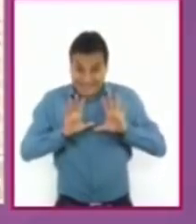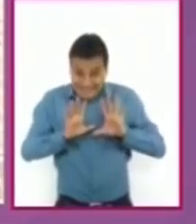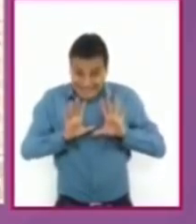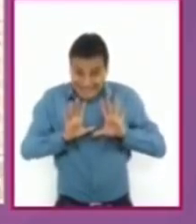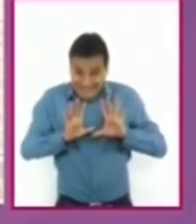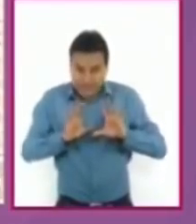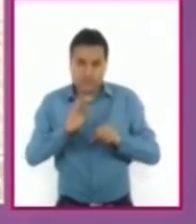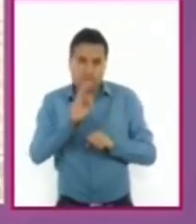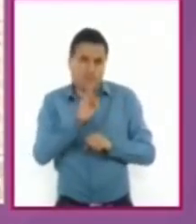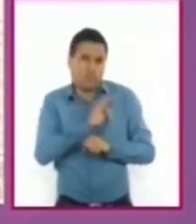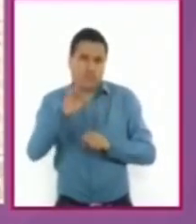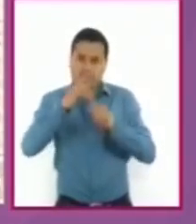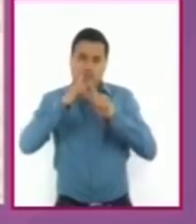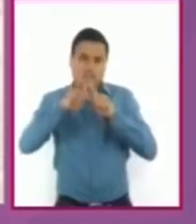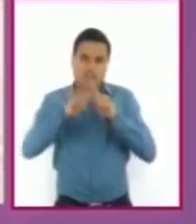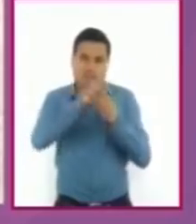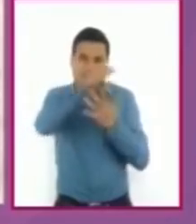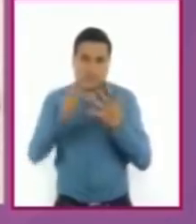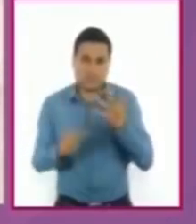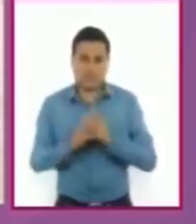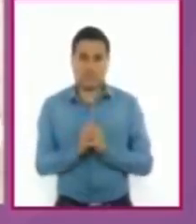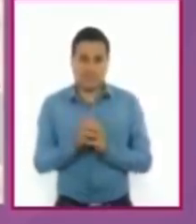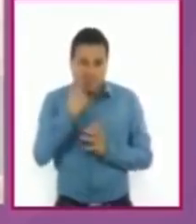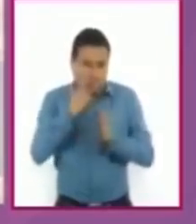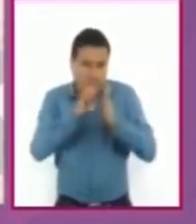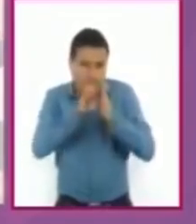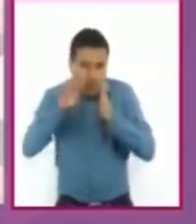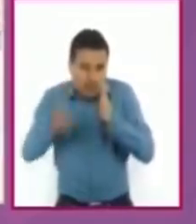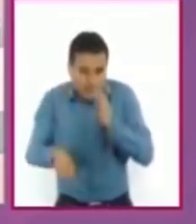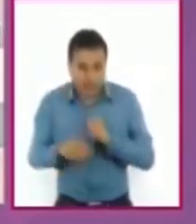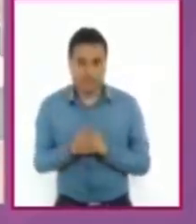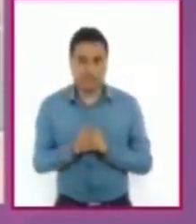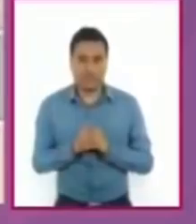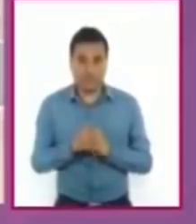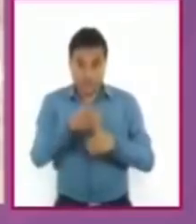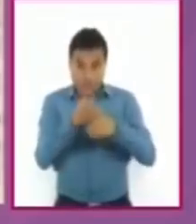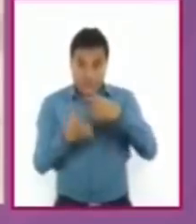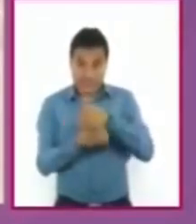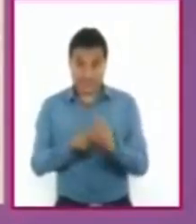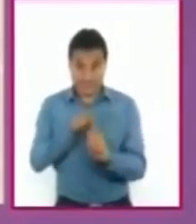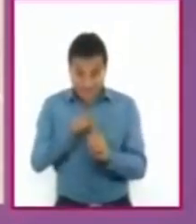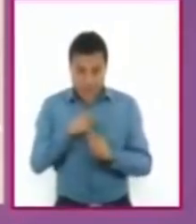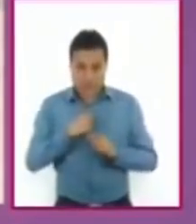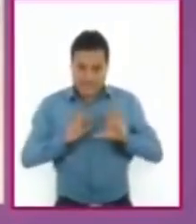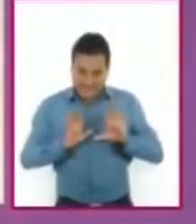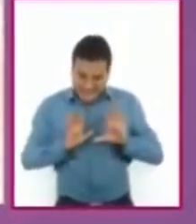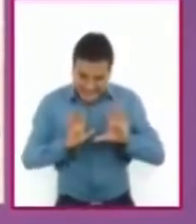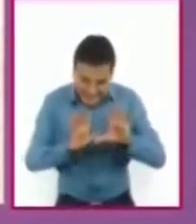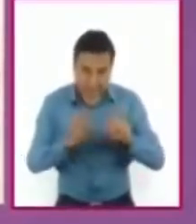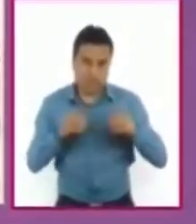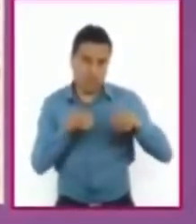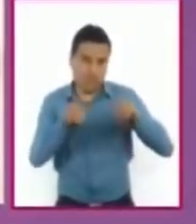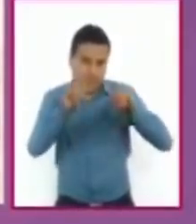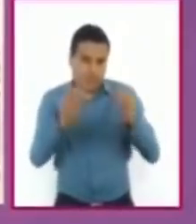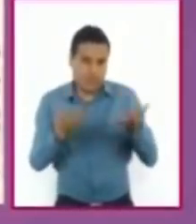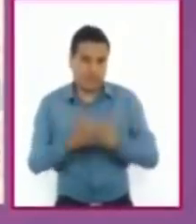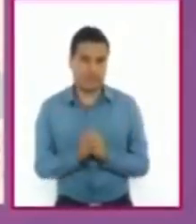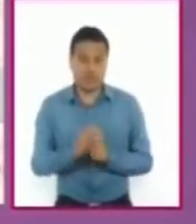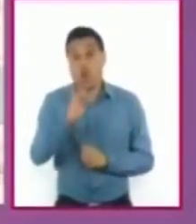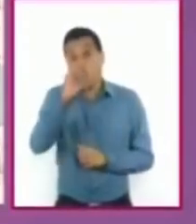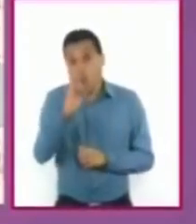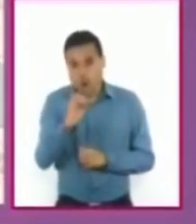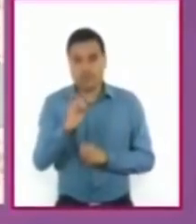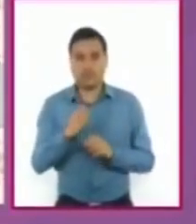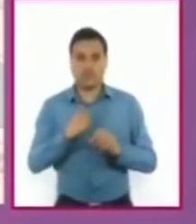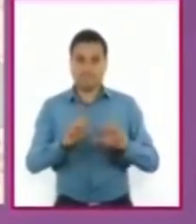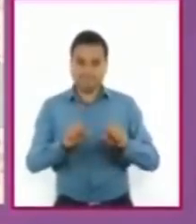pueden ocurrir diferentes efectos. Por ejemplo, que el cuerpo se ponga en movimiento. O que se detenga.